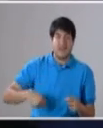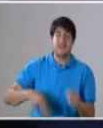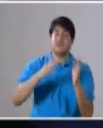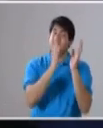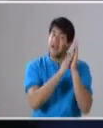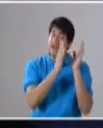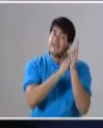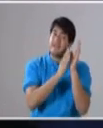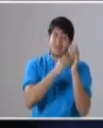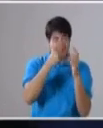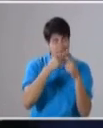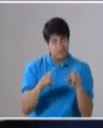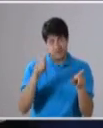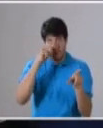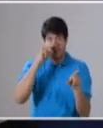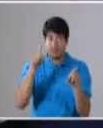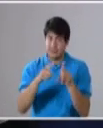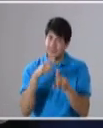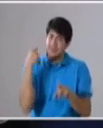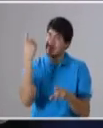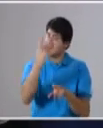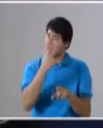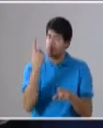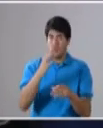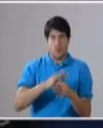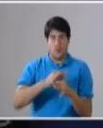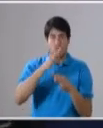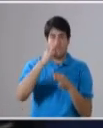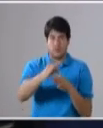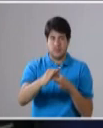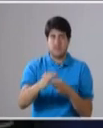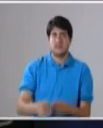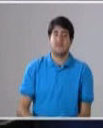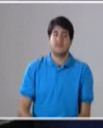solo los ministros de alabanza, sino todo el pueblo.